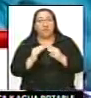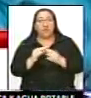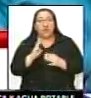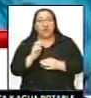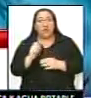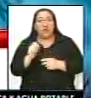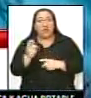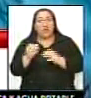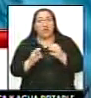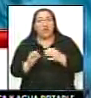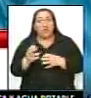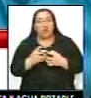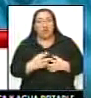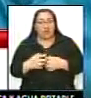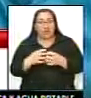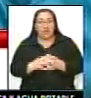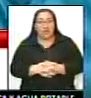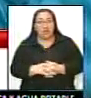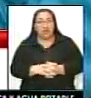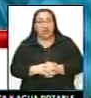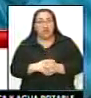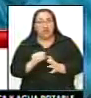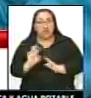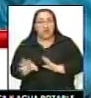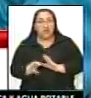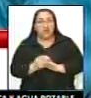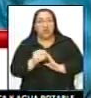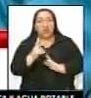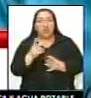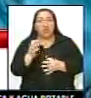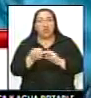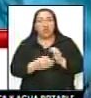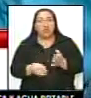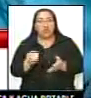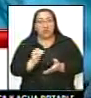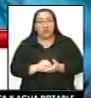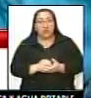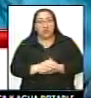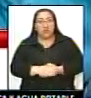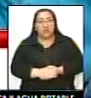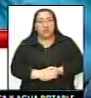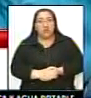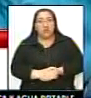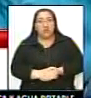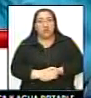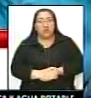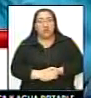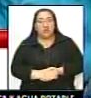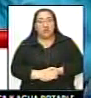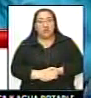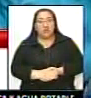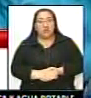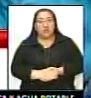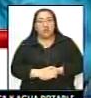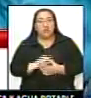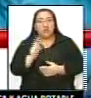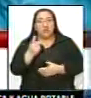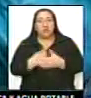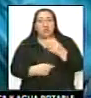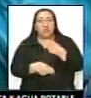Tesoro americano se le añaden dos costos adicionales. Primero es lo que se